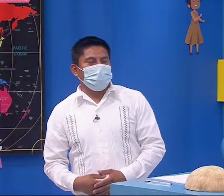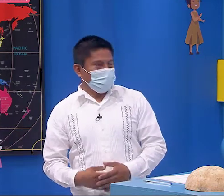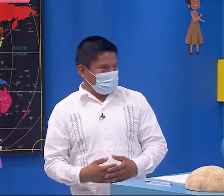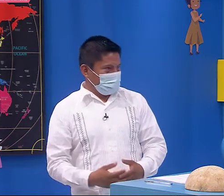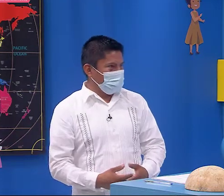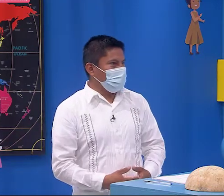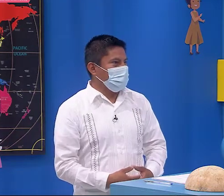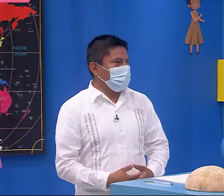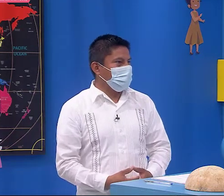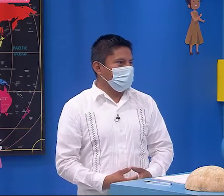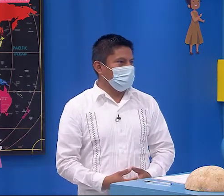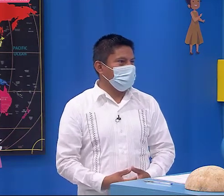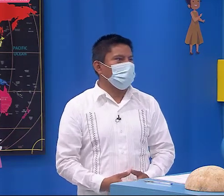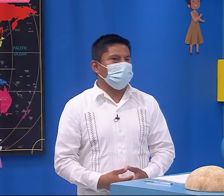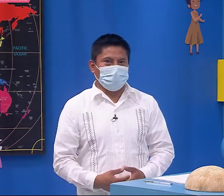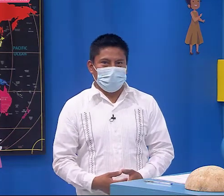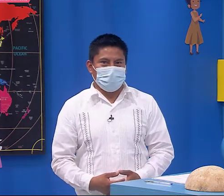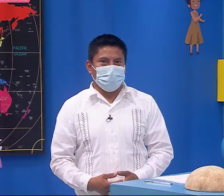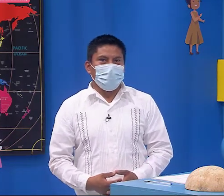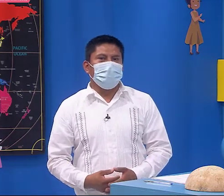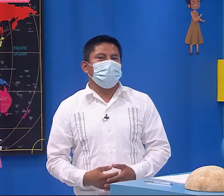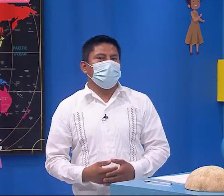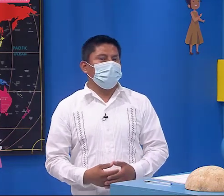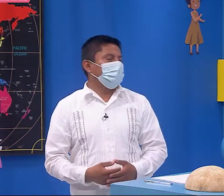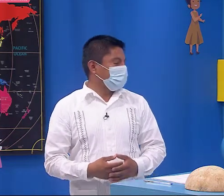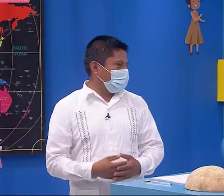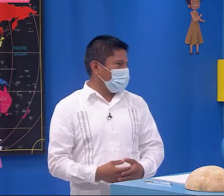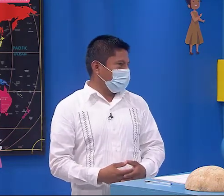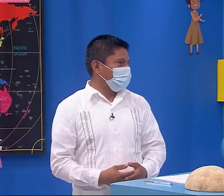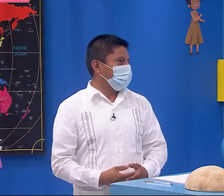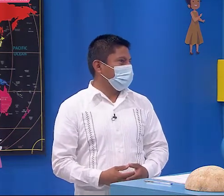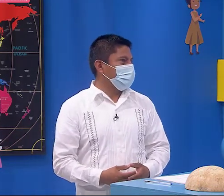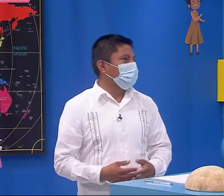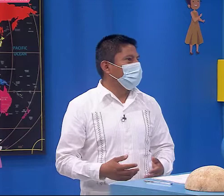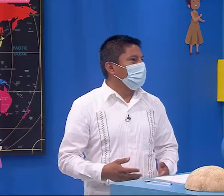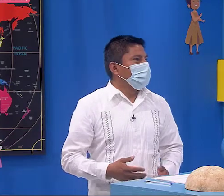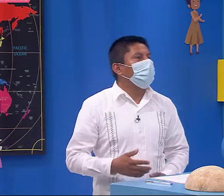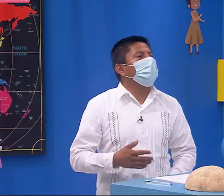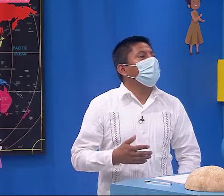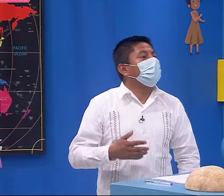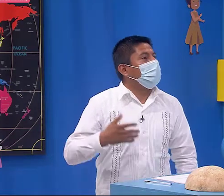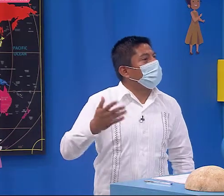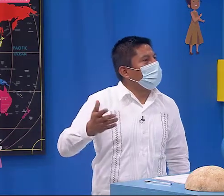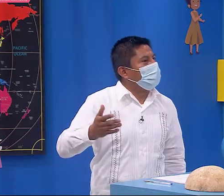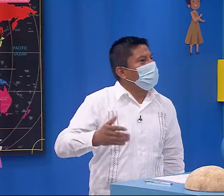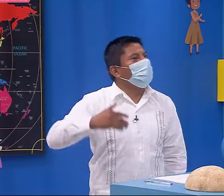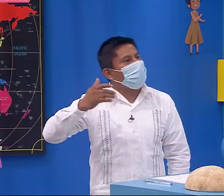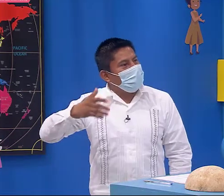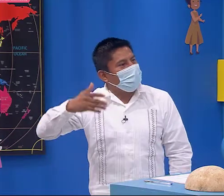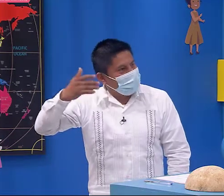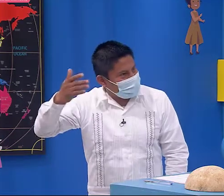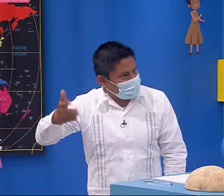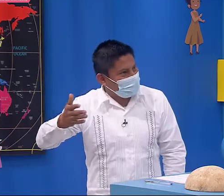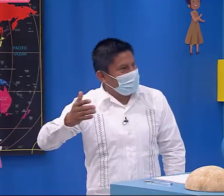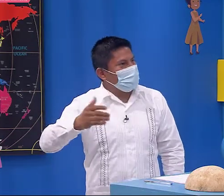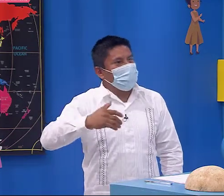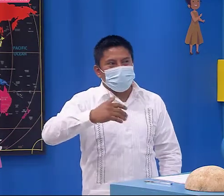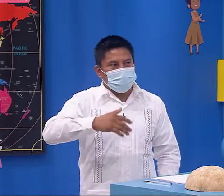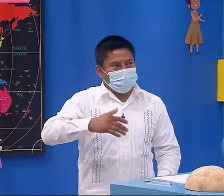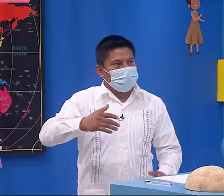doshu chondona minoshi noshkinro, kuchi tinchi doshu chondo mitahu, o nonginoshi